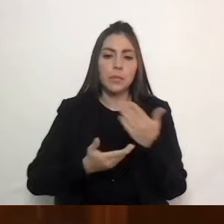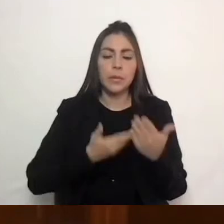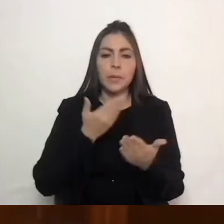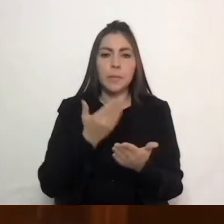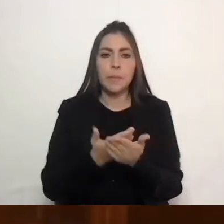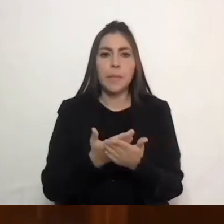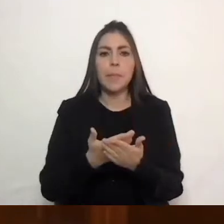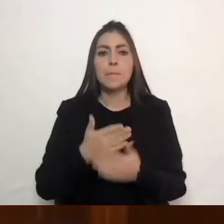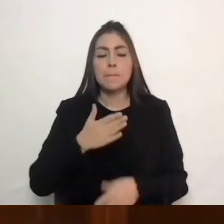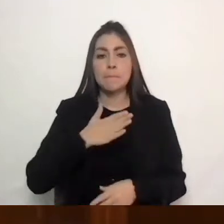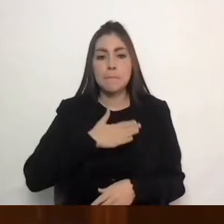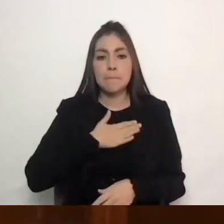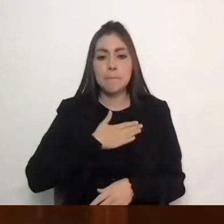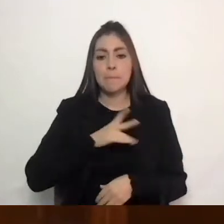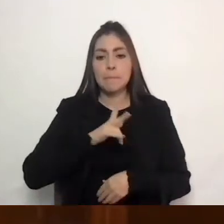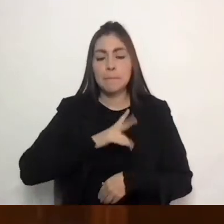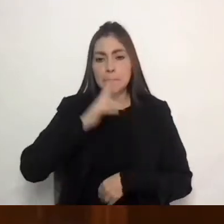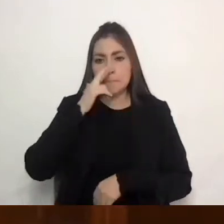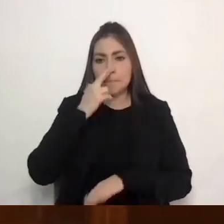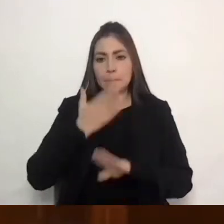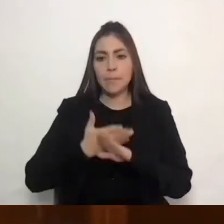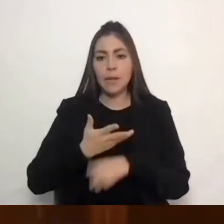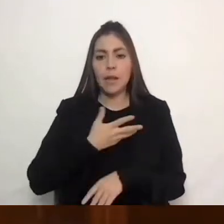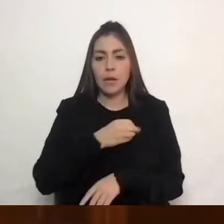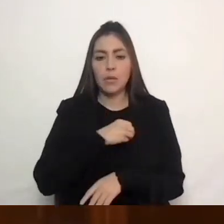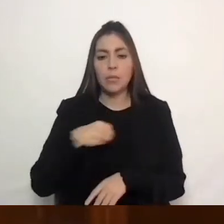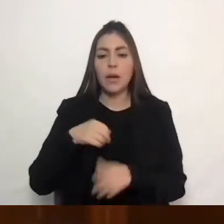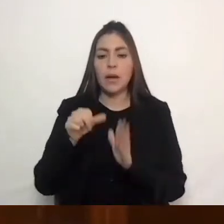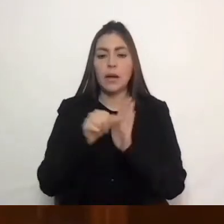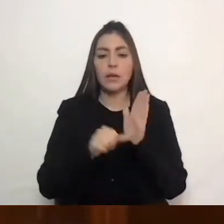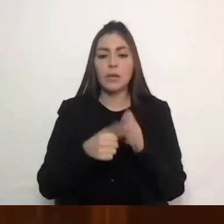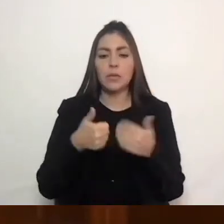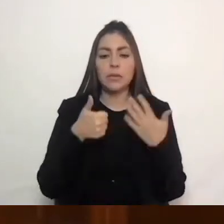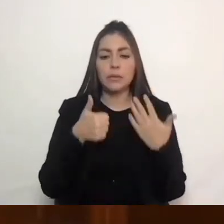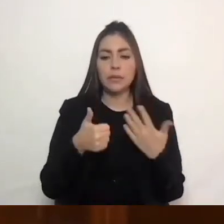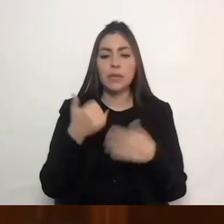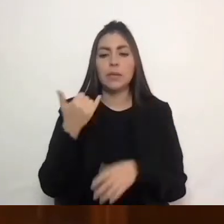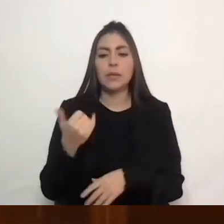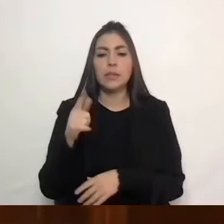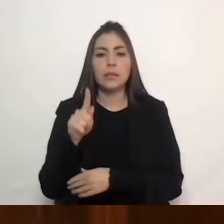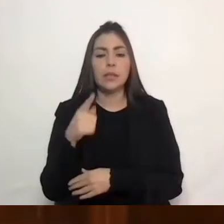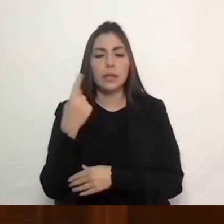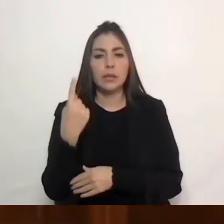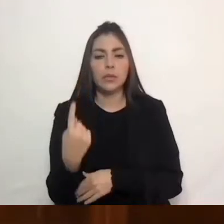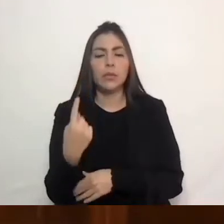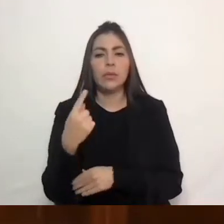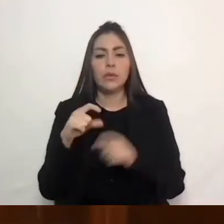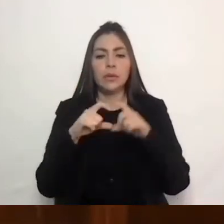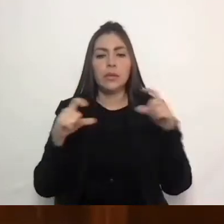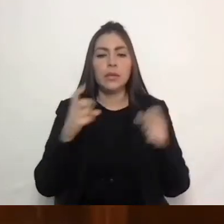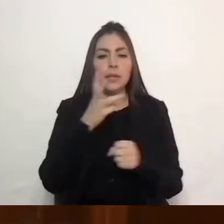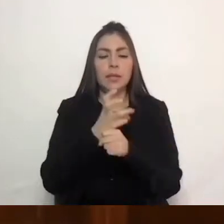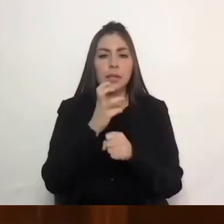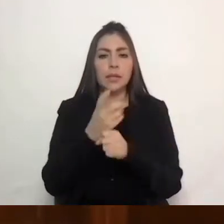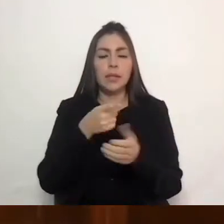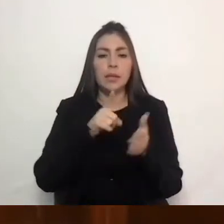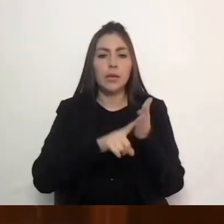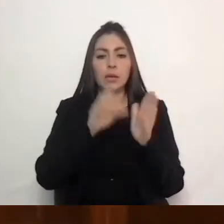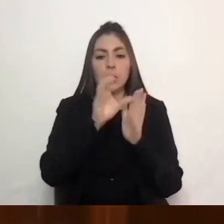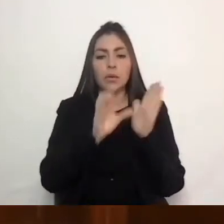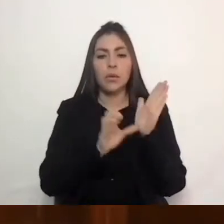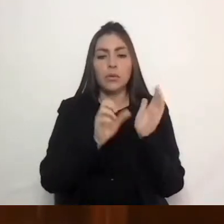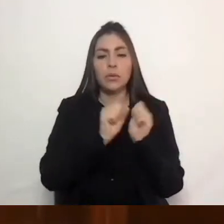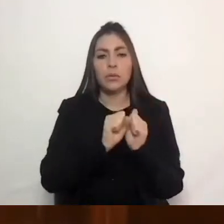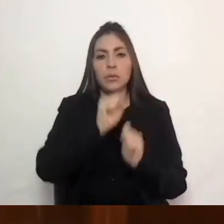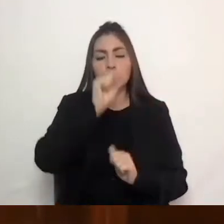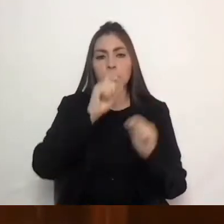las facultades que me confieren los artículos 6 y 71 de la fracción tercera de la Constitución Política de los Estados